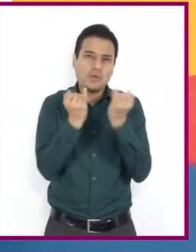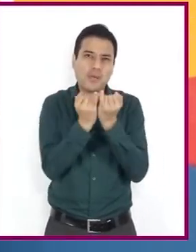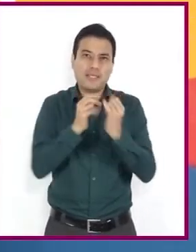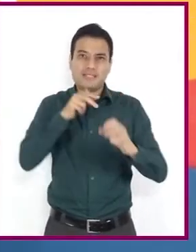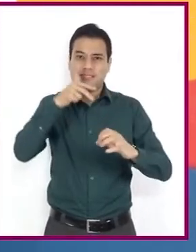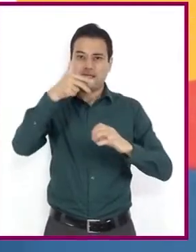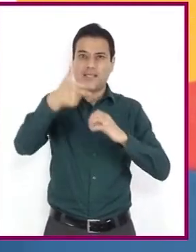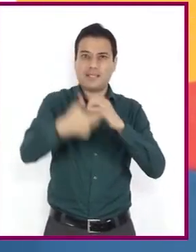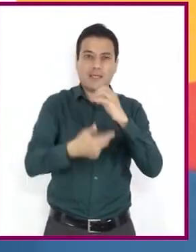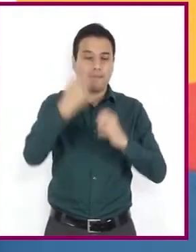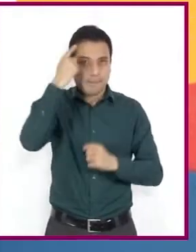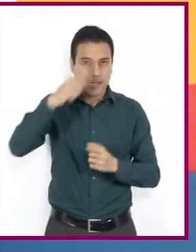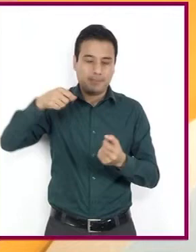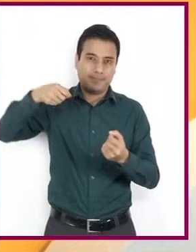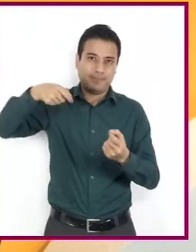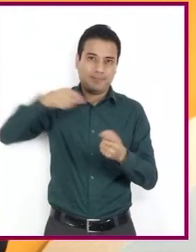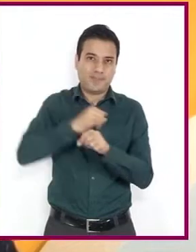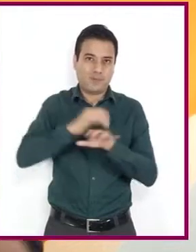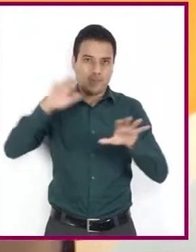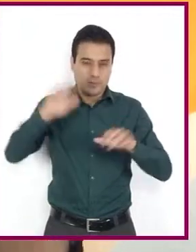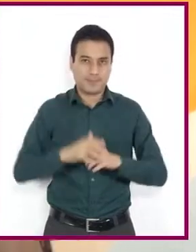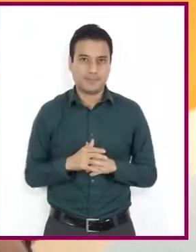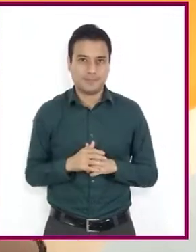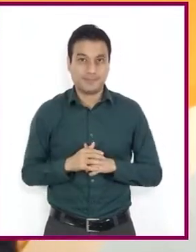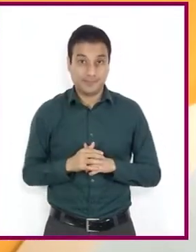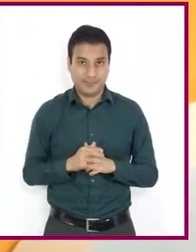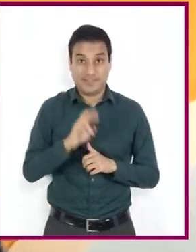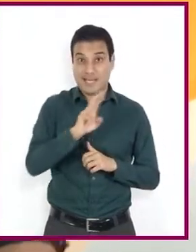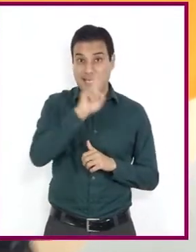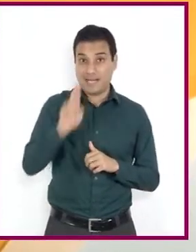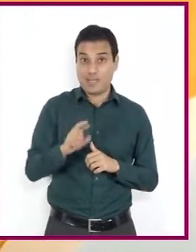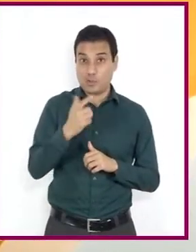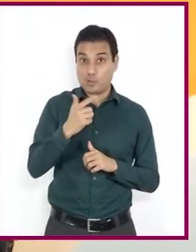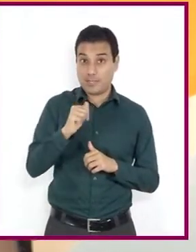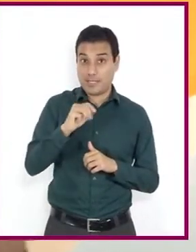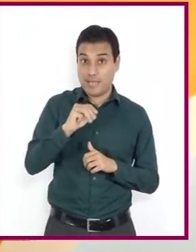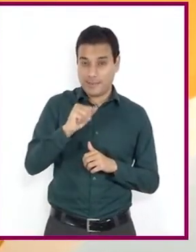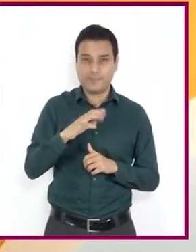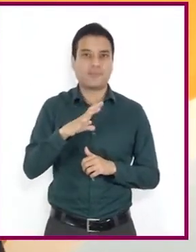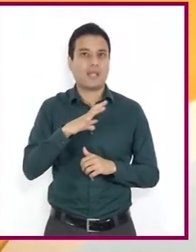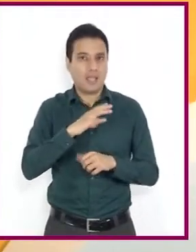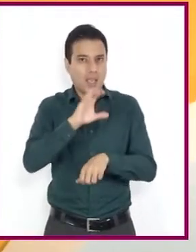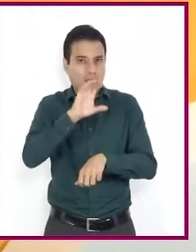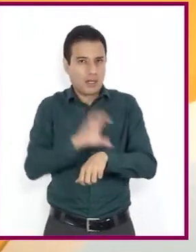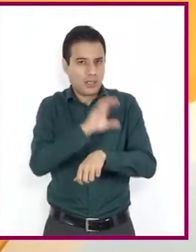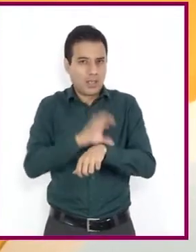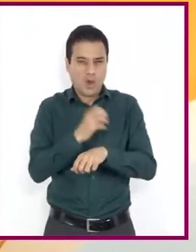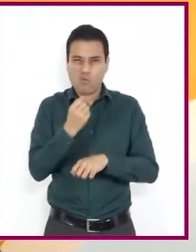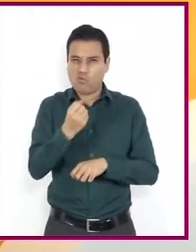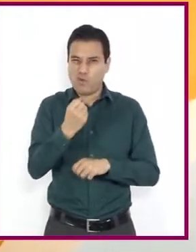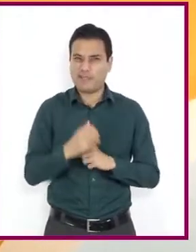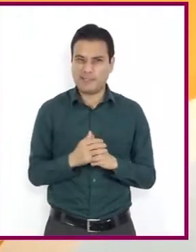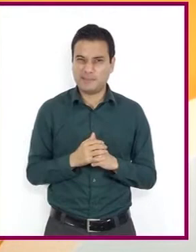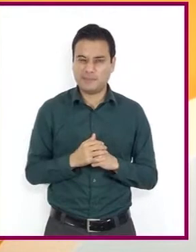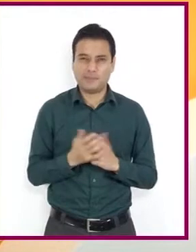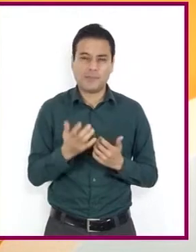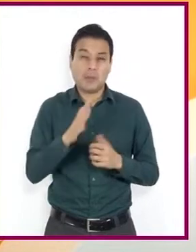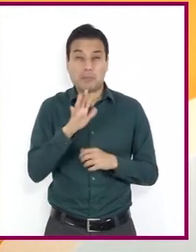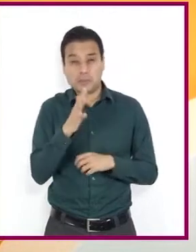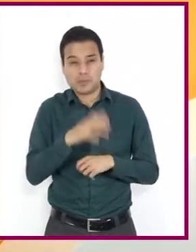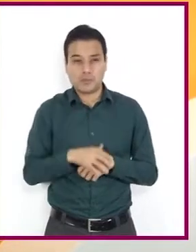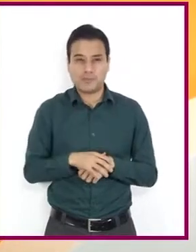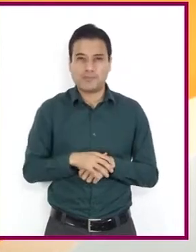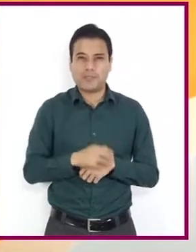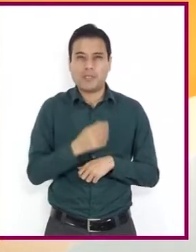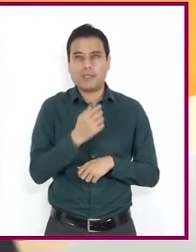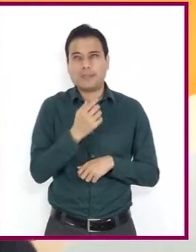para transmitir información. Los rayos gamma son ondas con muy alta energía y poseen frecuencias cuyos valores son mayores a